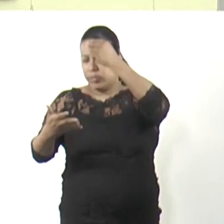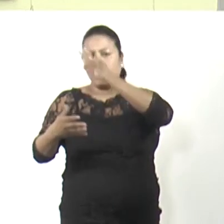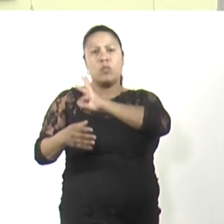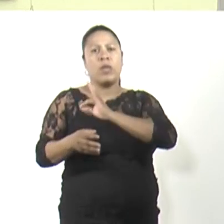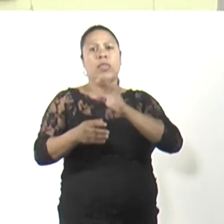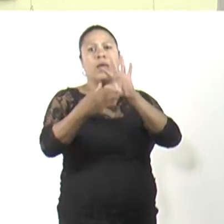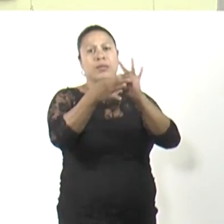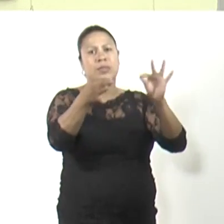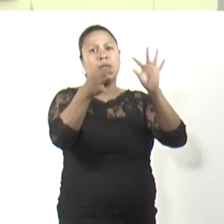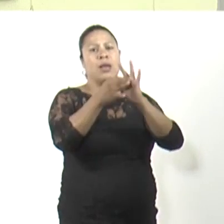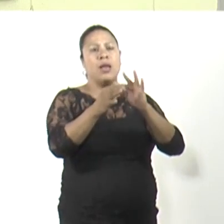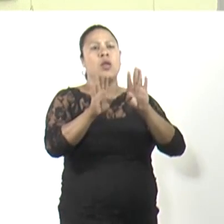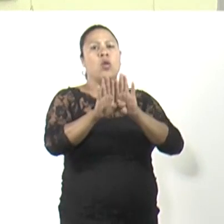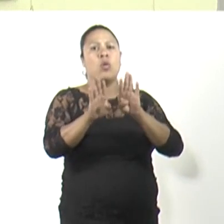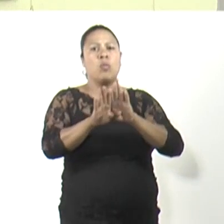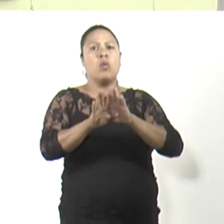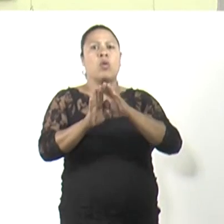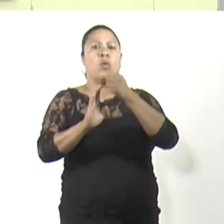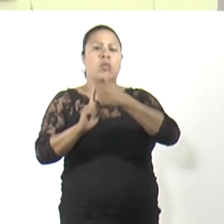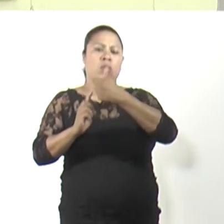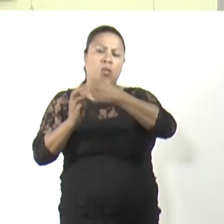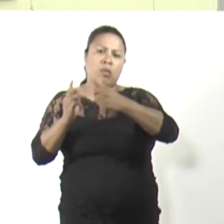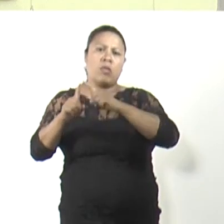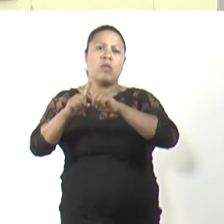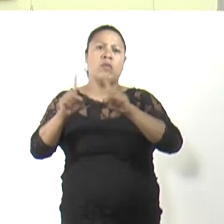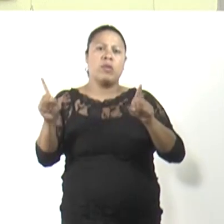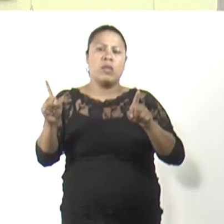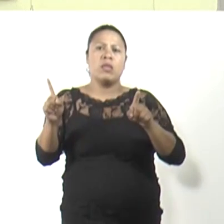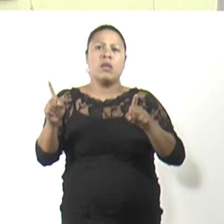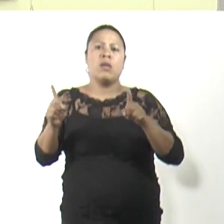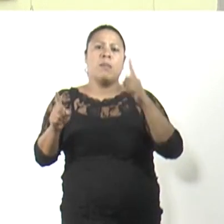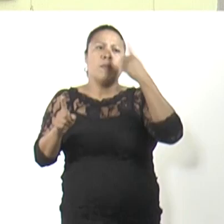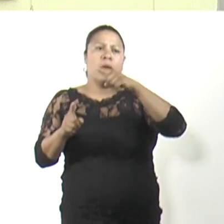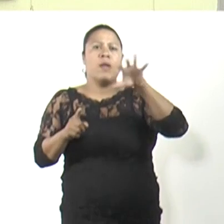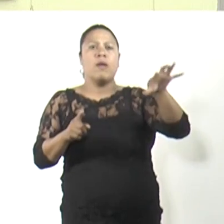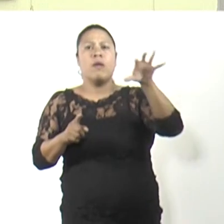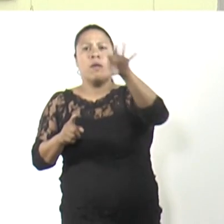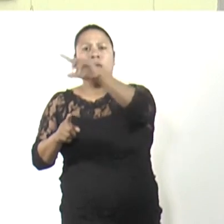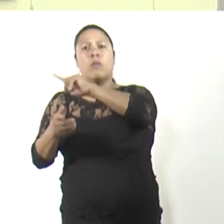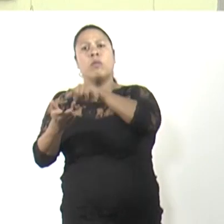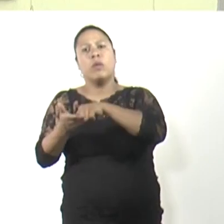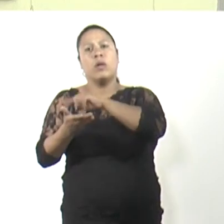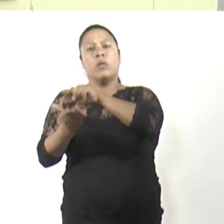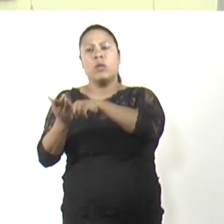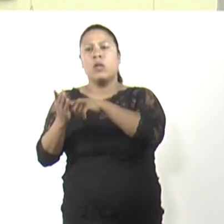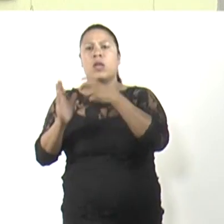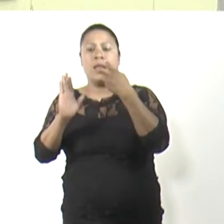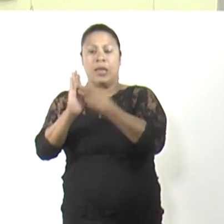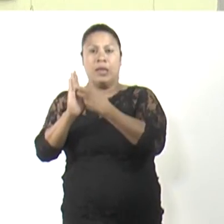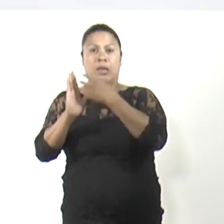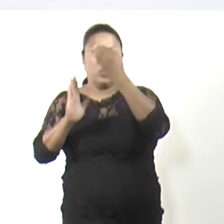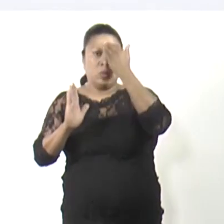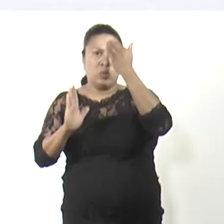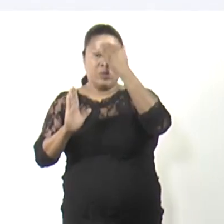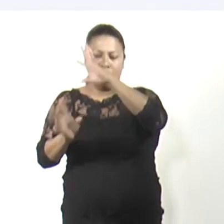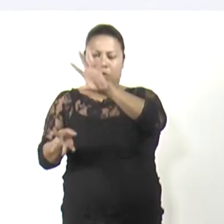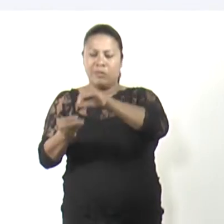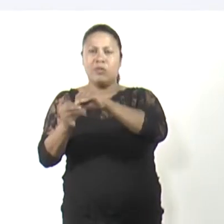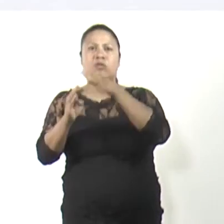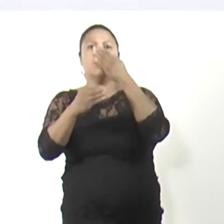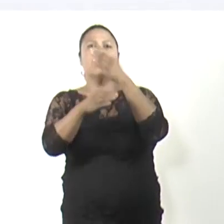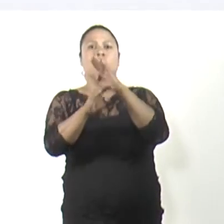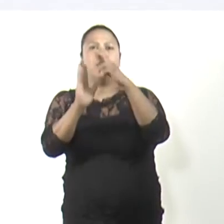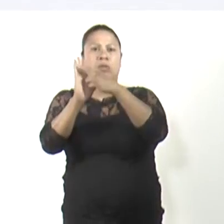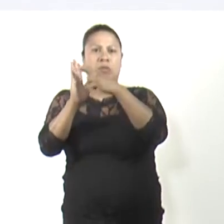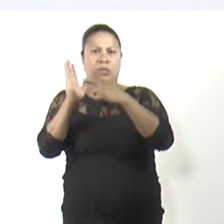puedas llevar en el campo empírico esos conocimientos, esas